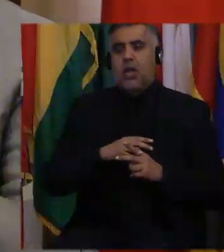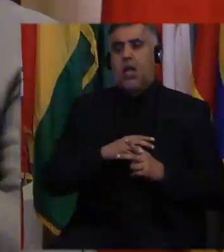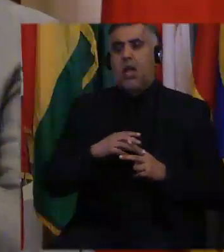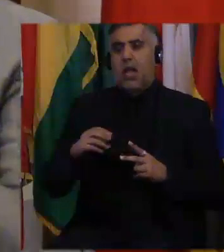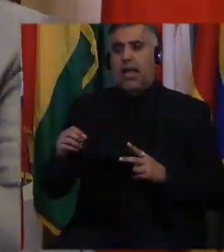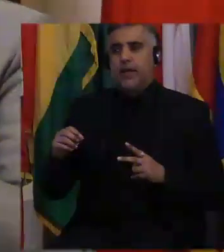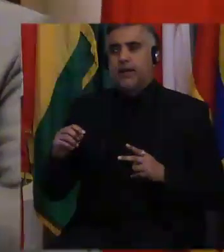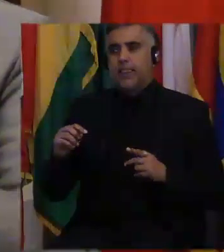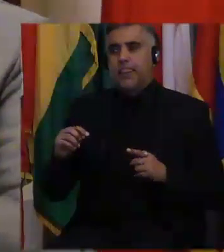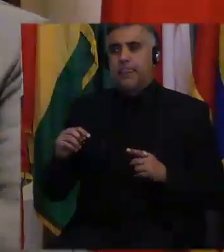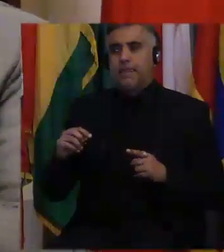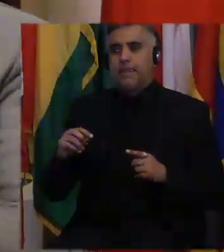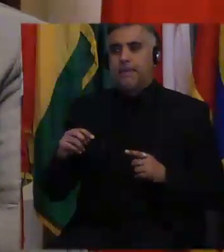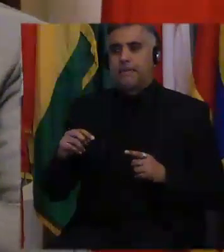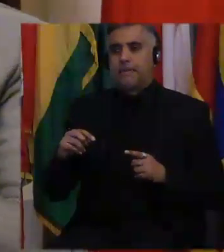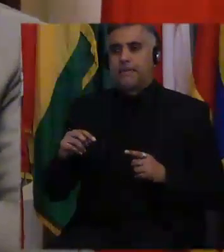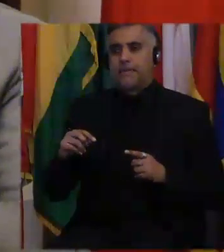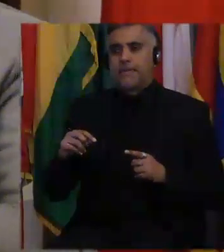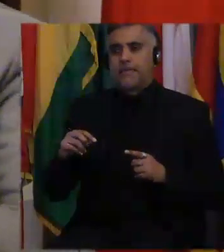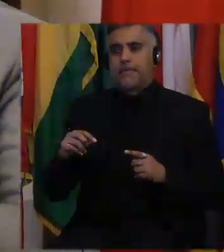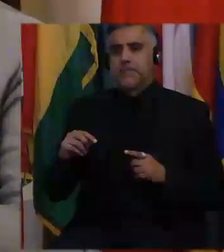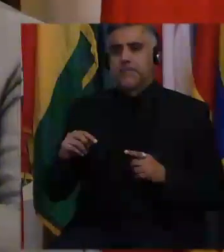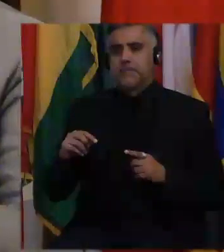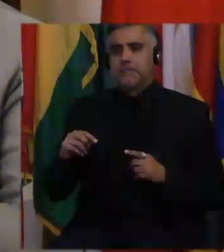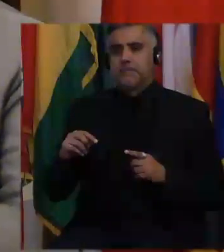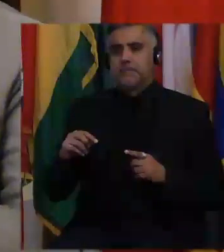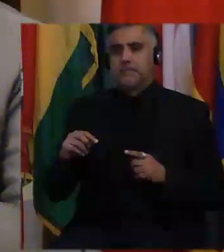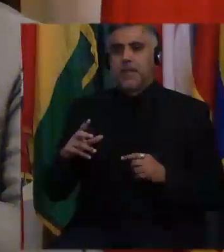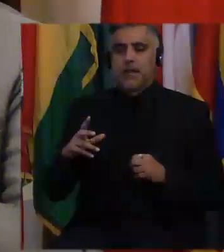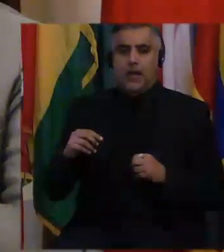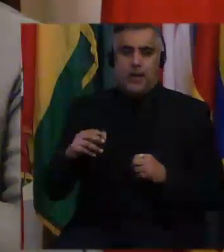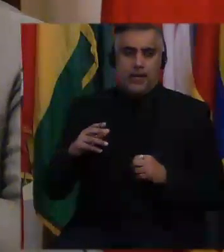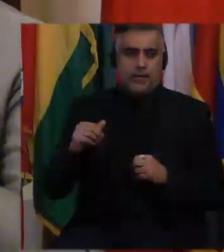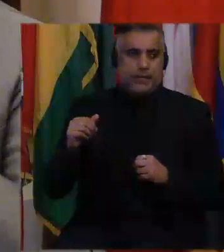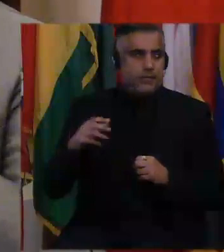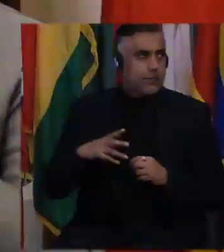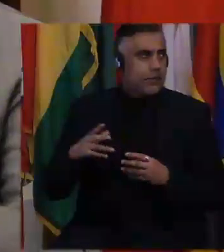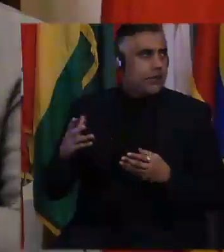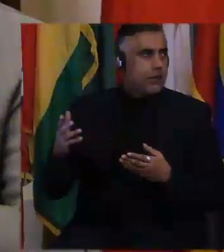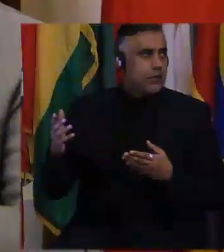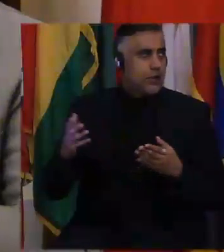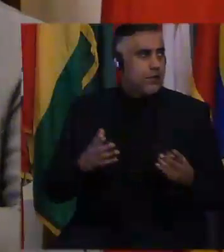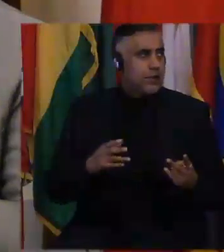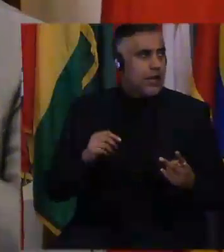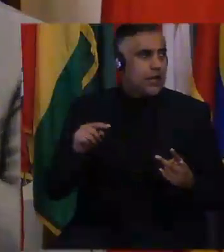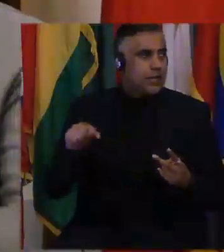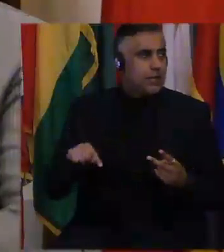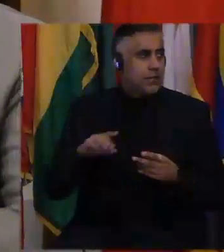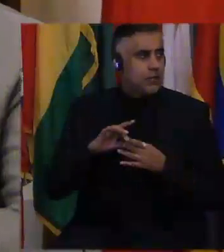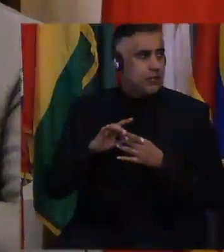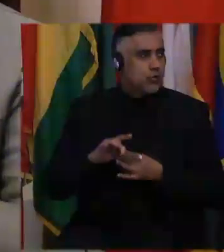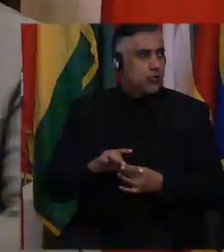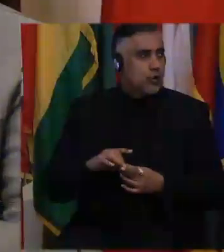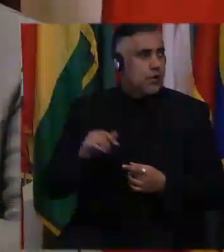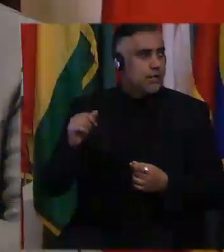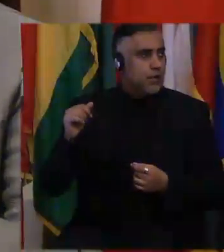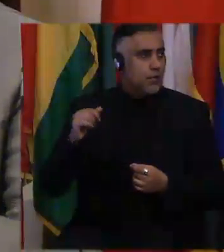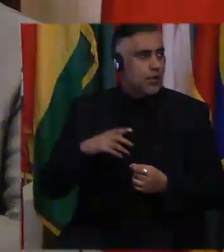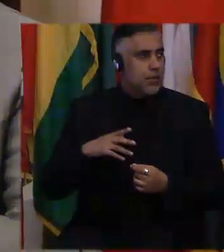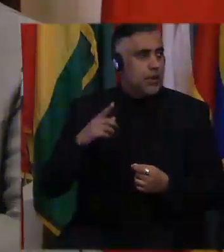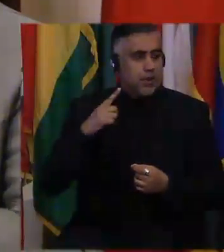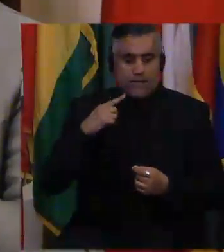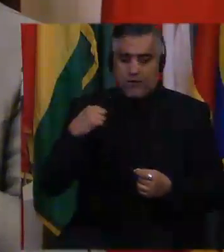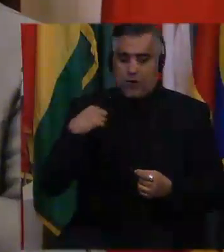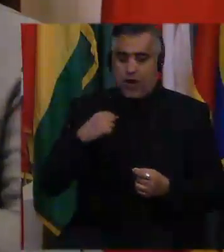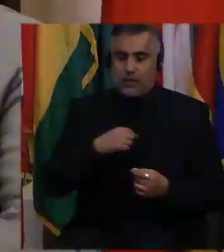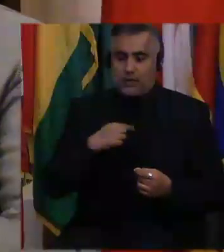de personas. Y eso tiene que ver muy especialmente con la situación de las mujeres. Entonces, creo que nosotros, como Comisión,